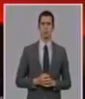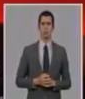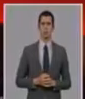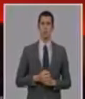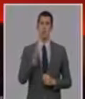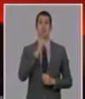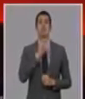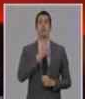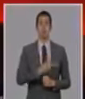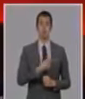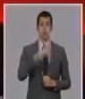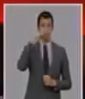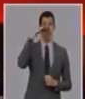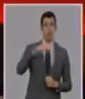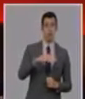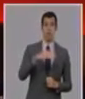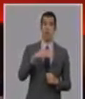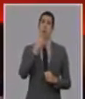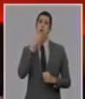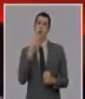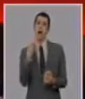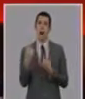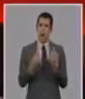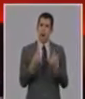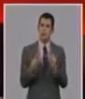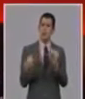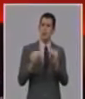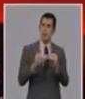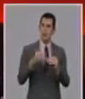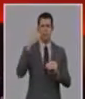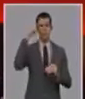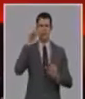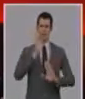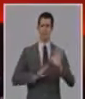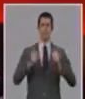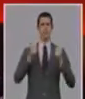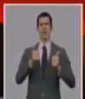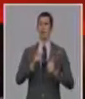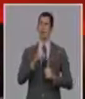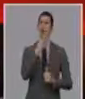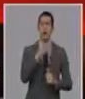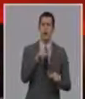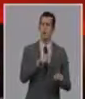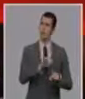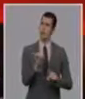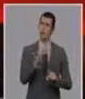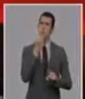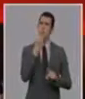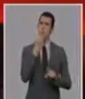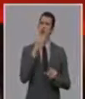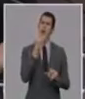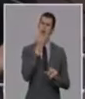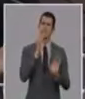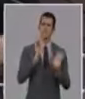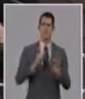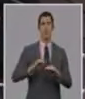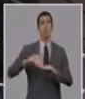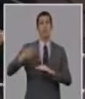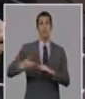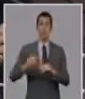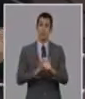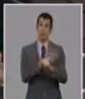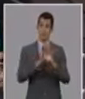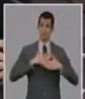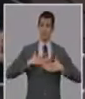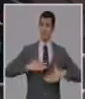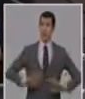y un joven a la gravedad y puede también tener secuelas importantes después de la enfermedad. Es muy importante recalcar esto,